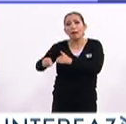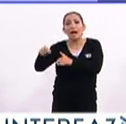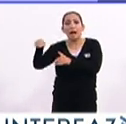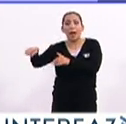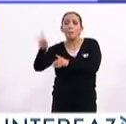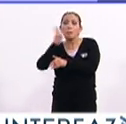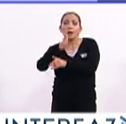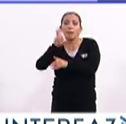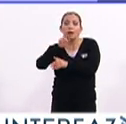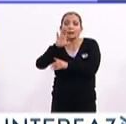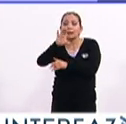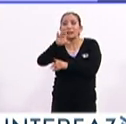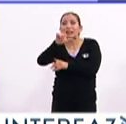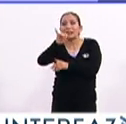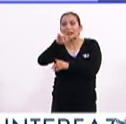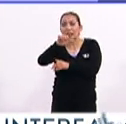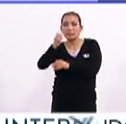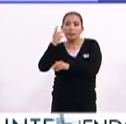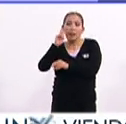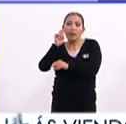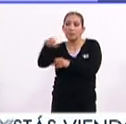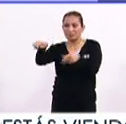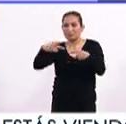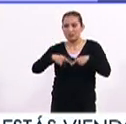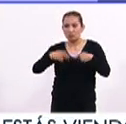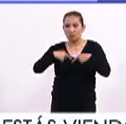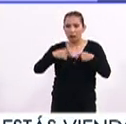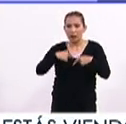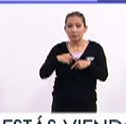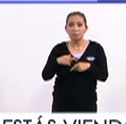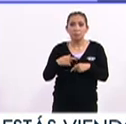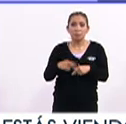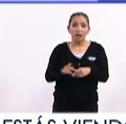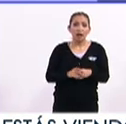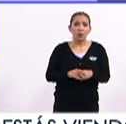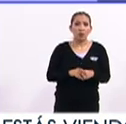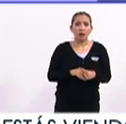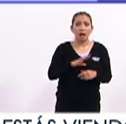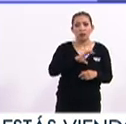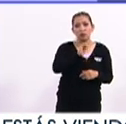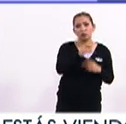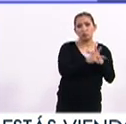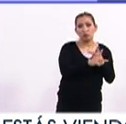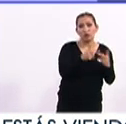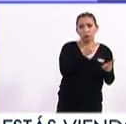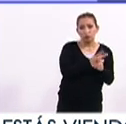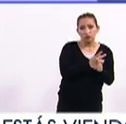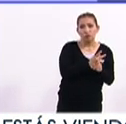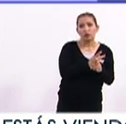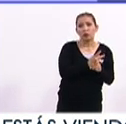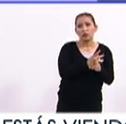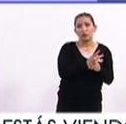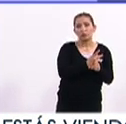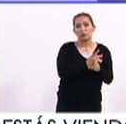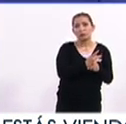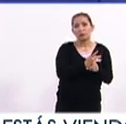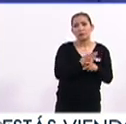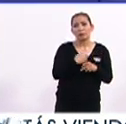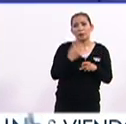hacer pruebas clínicas. Como trabajamos fundamentalmente con productos que van a ir a